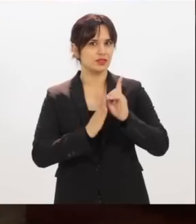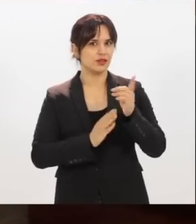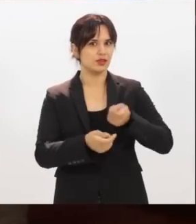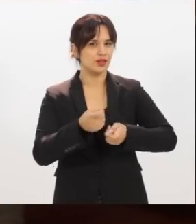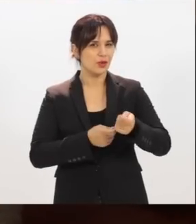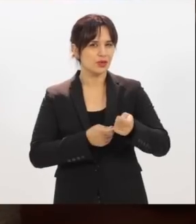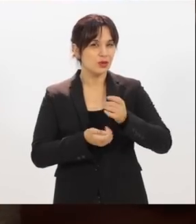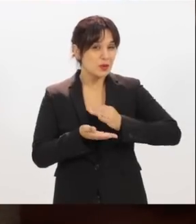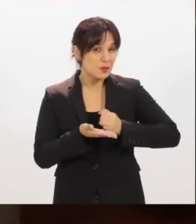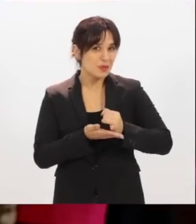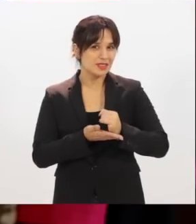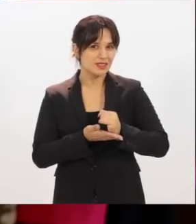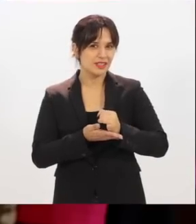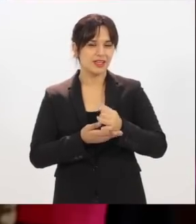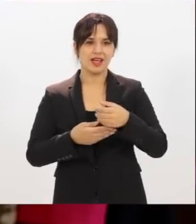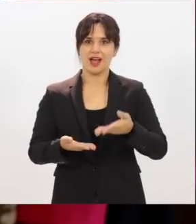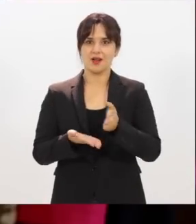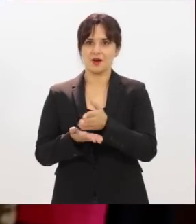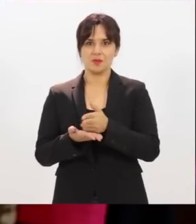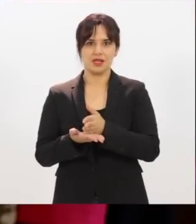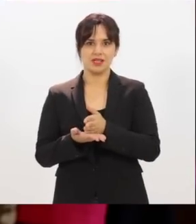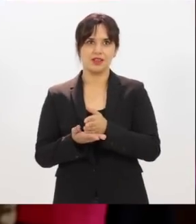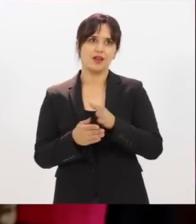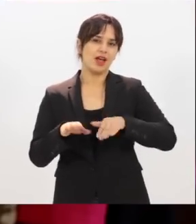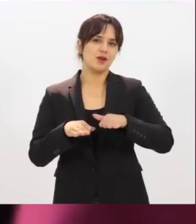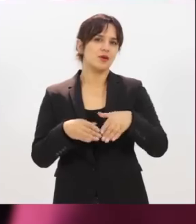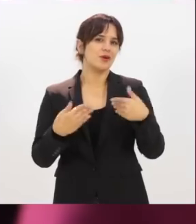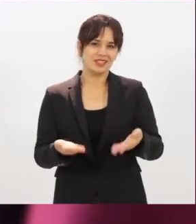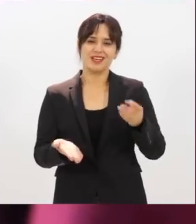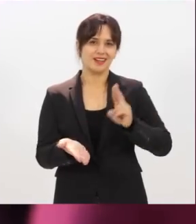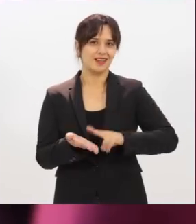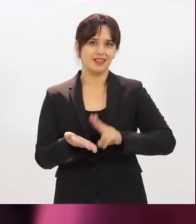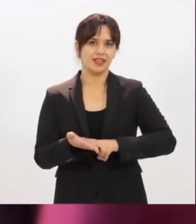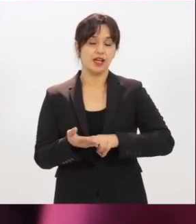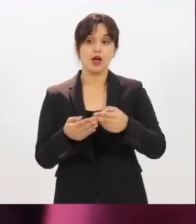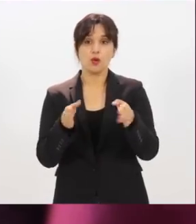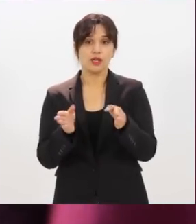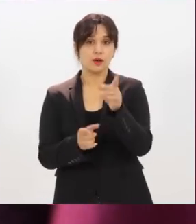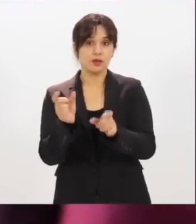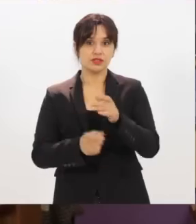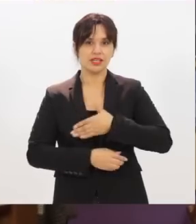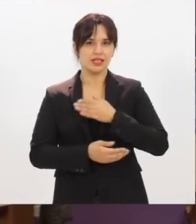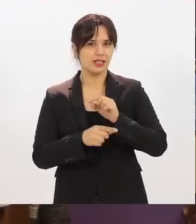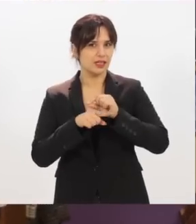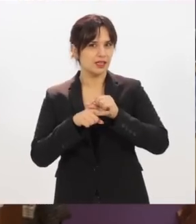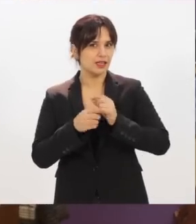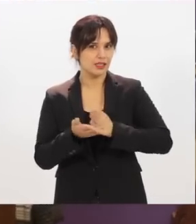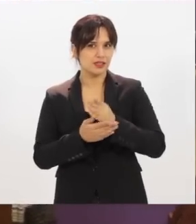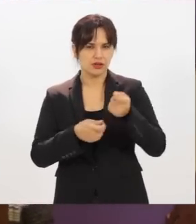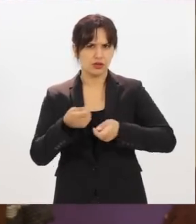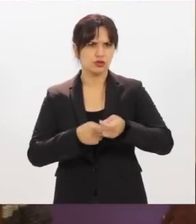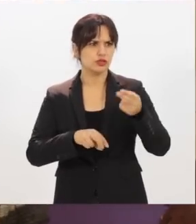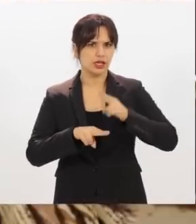de Negocios cuando me inicié, lo que tengo planeado ahora a lo mejor ya hubiese sido realidad. Si cualquier persona quiere iniciar un negocio, tiene que